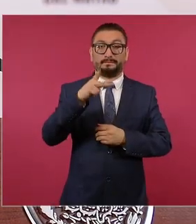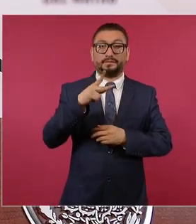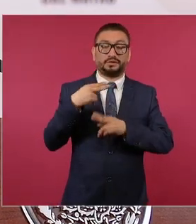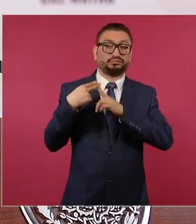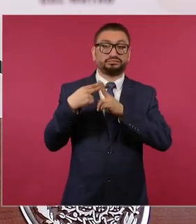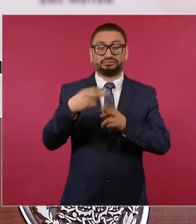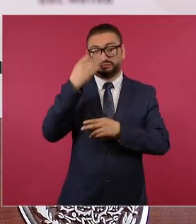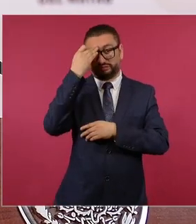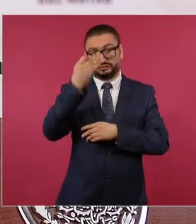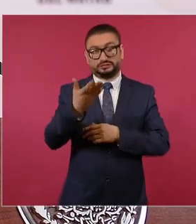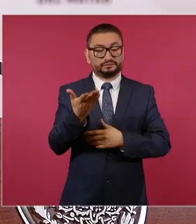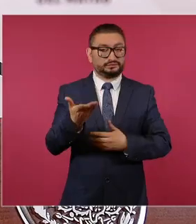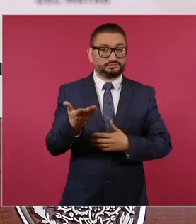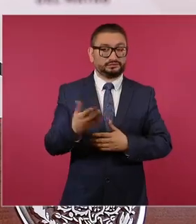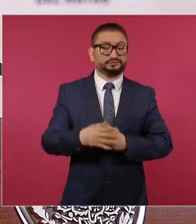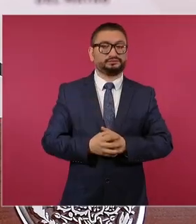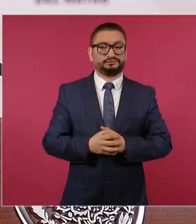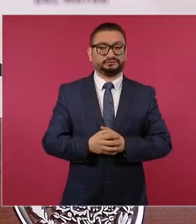tiempo